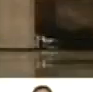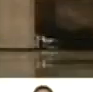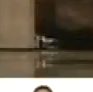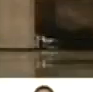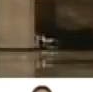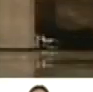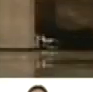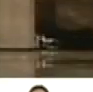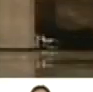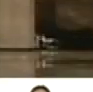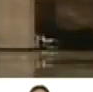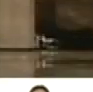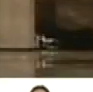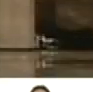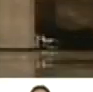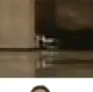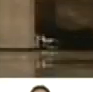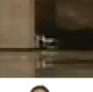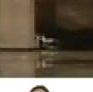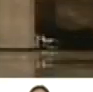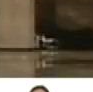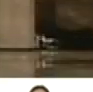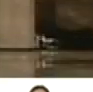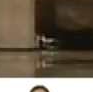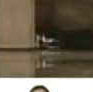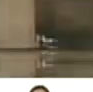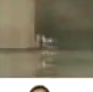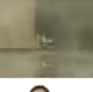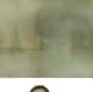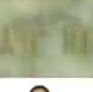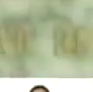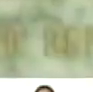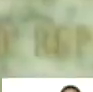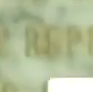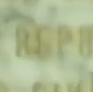llano. Gracias, muchas gracias.